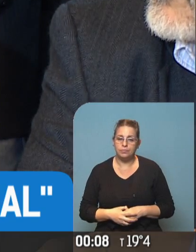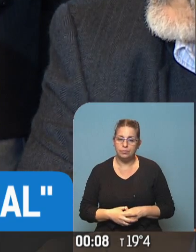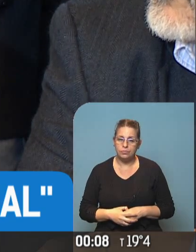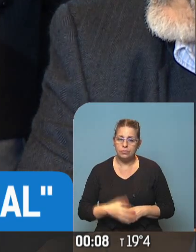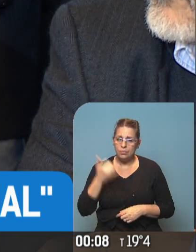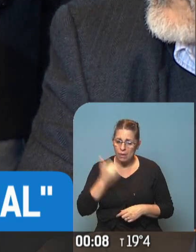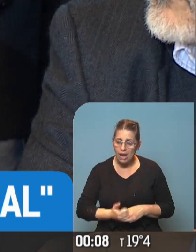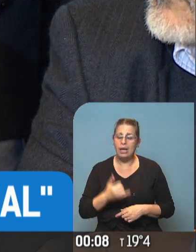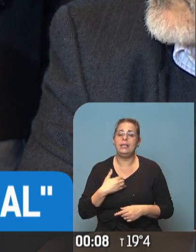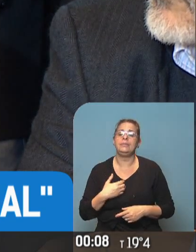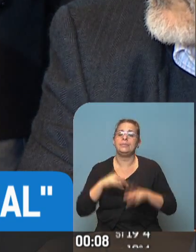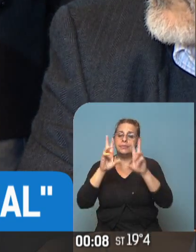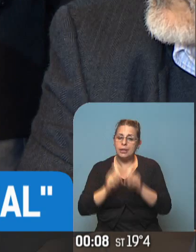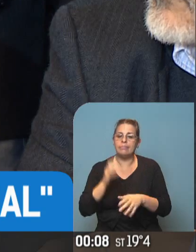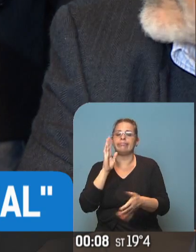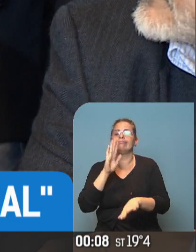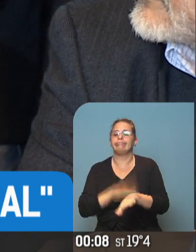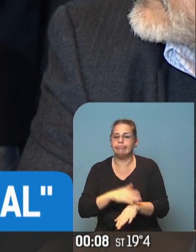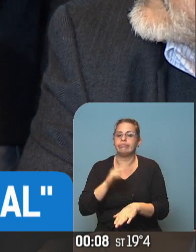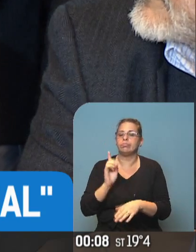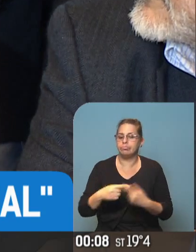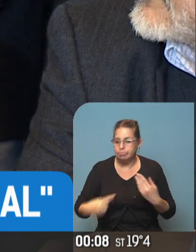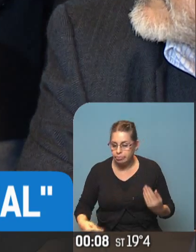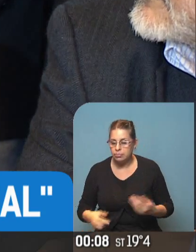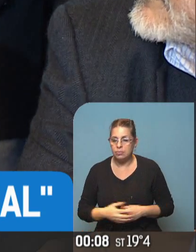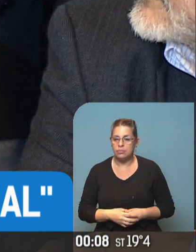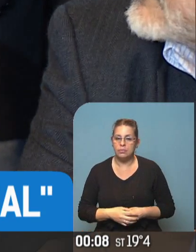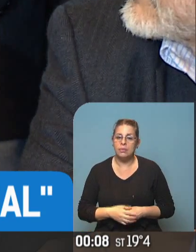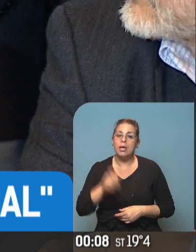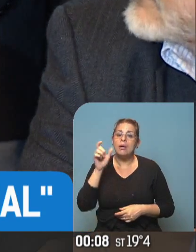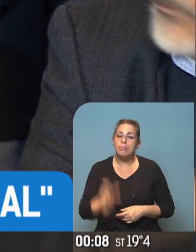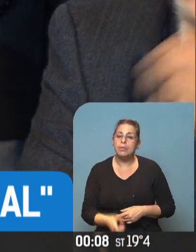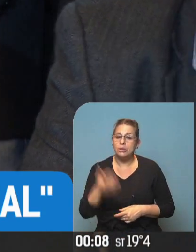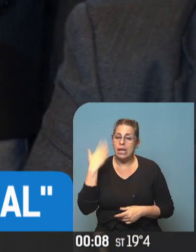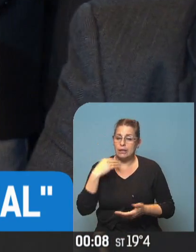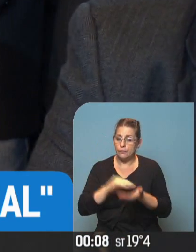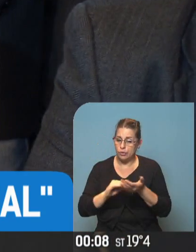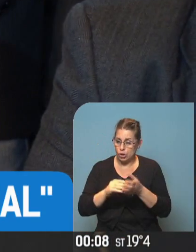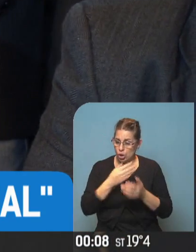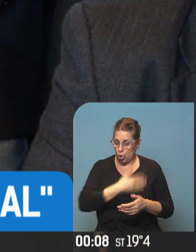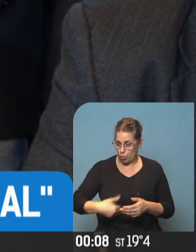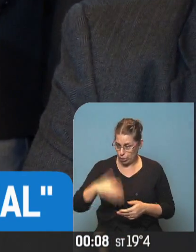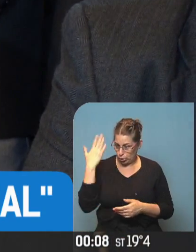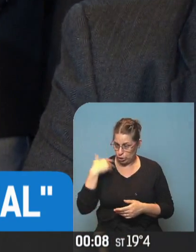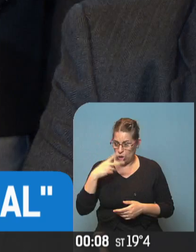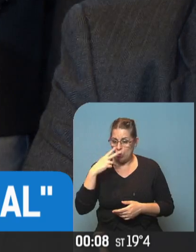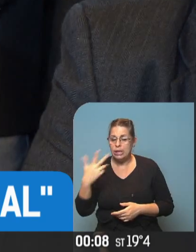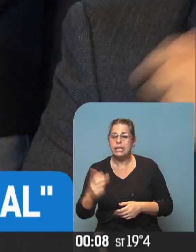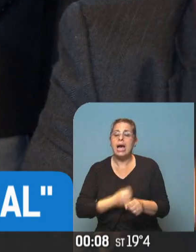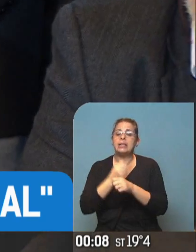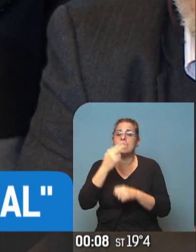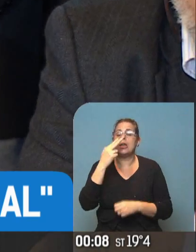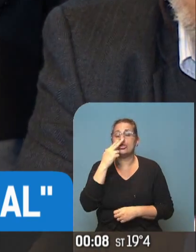hay procesamientos, imputaciones, etcétera, etcétera, a quienes fueron funcionarios de nuestros gobiernos del 2003 al